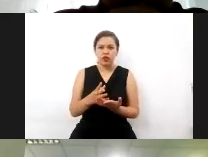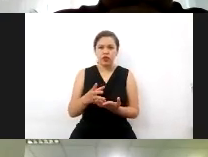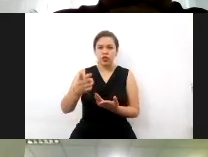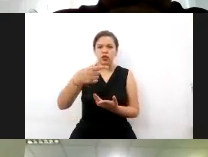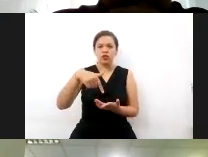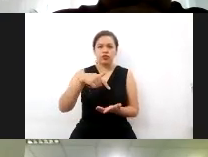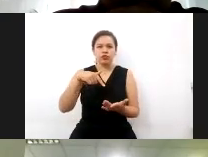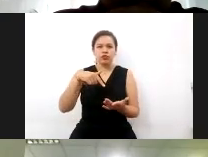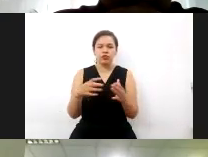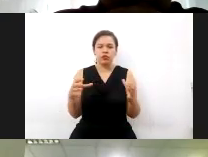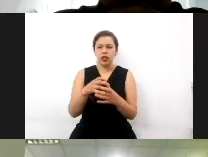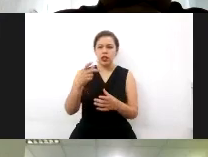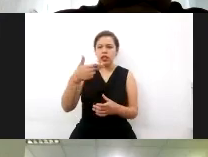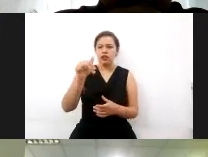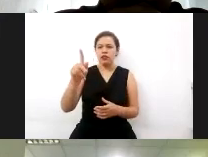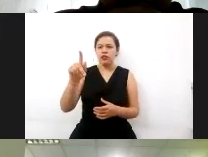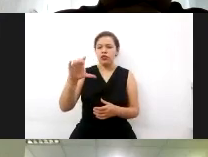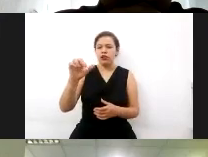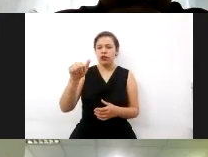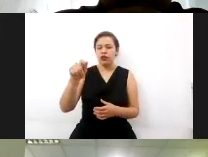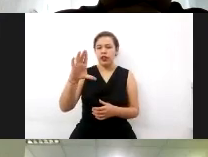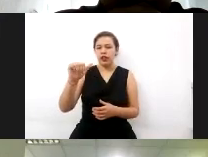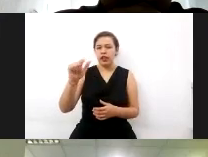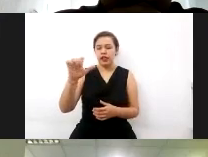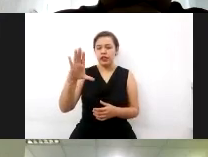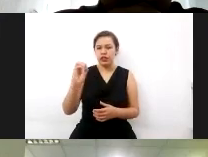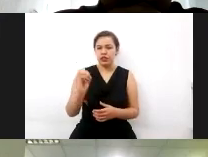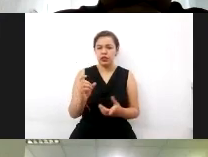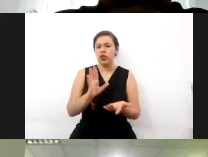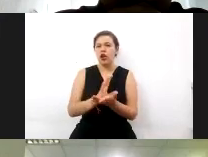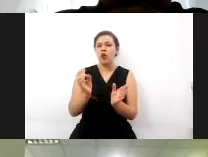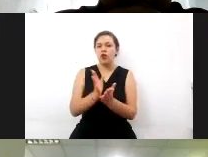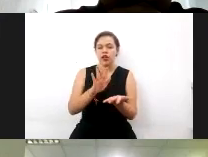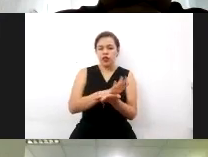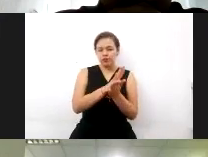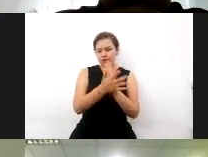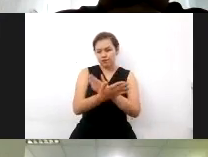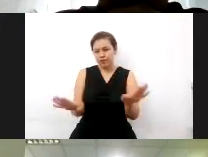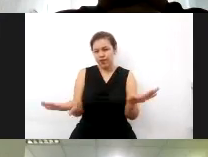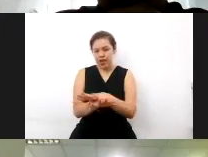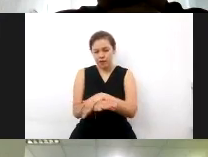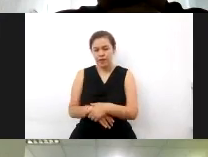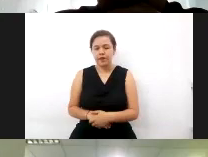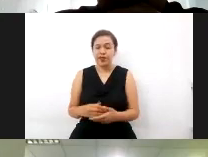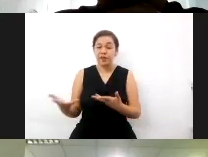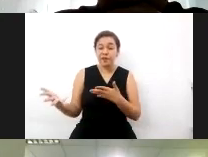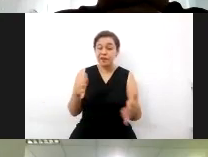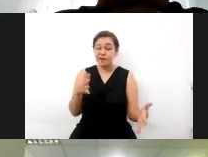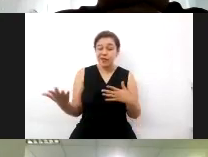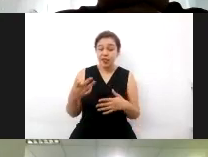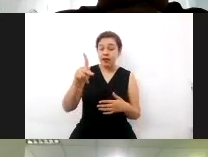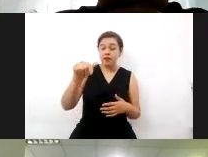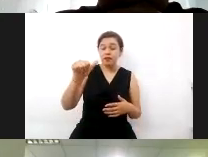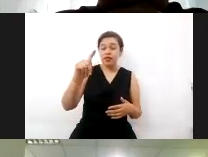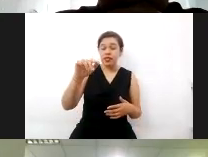tiene el hipoclorito de calcio y entonces solamente hacen la conversión. Aproximadamente la pastilla que